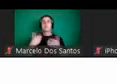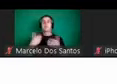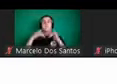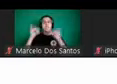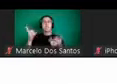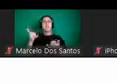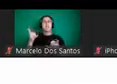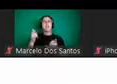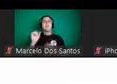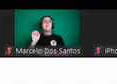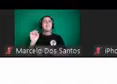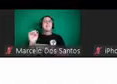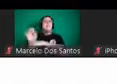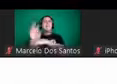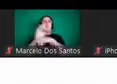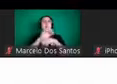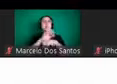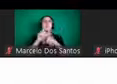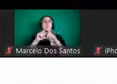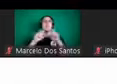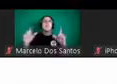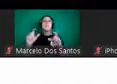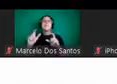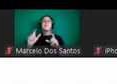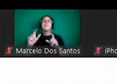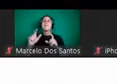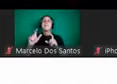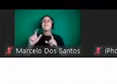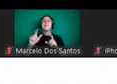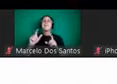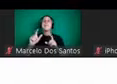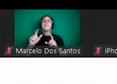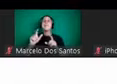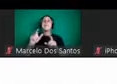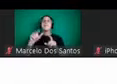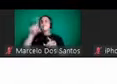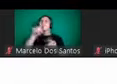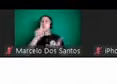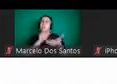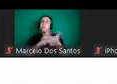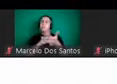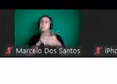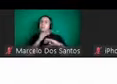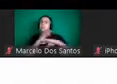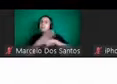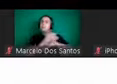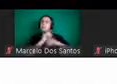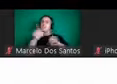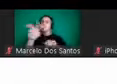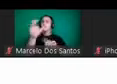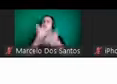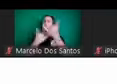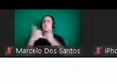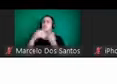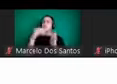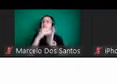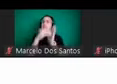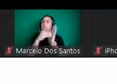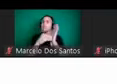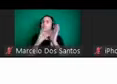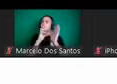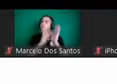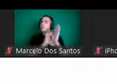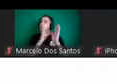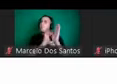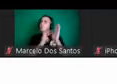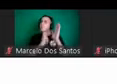formulario a fin de relevar alguna información muy básica, pero que nos puede dar alguna herramienta para el desarrollo